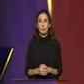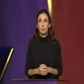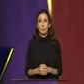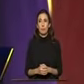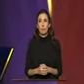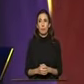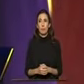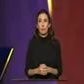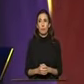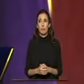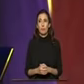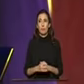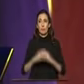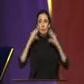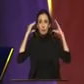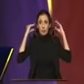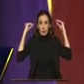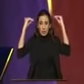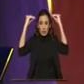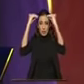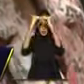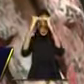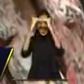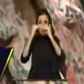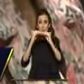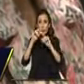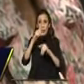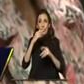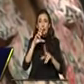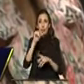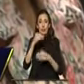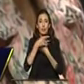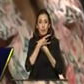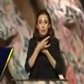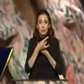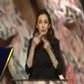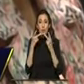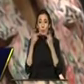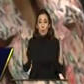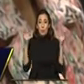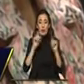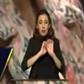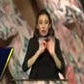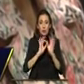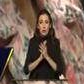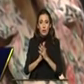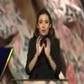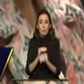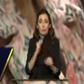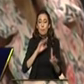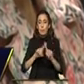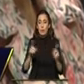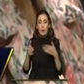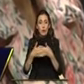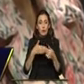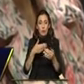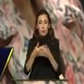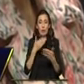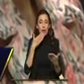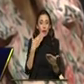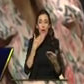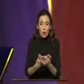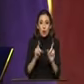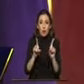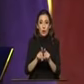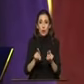Rocío, aunque no te gusta que lo diga en público, te agradezco, porque cada día cumples lo que juraste ante Dios